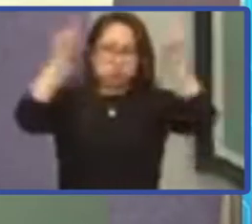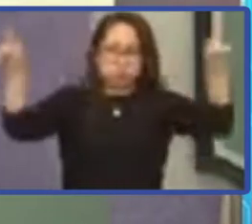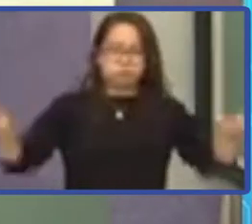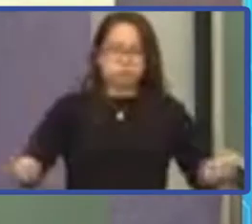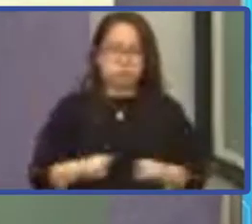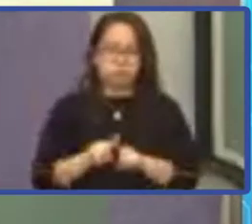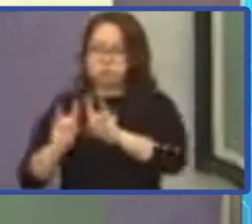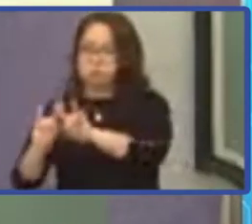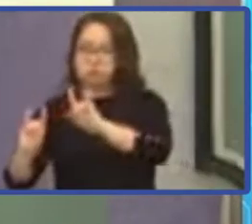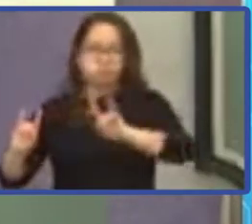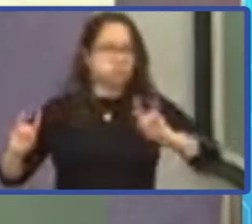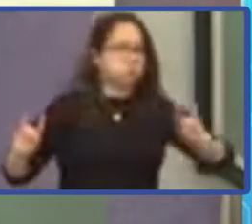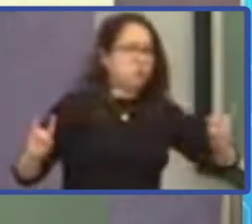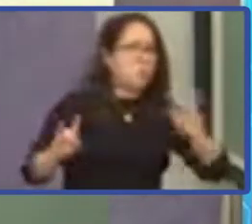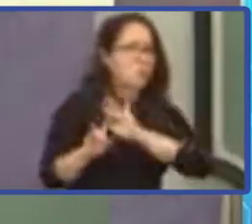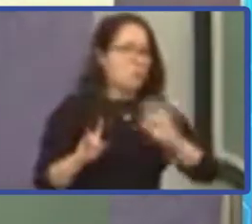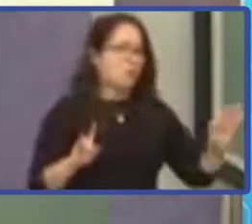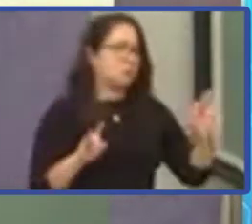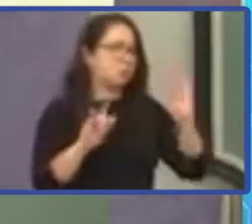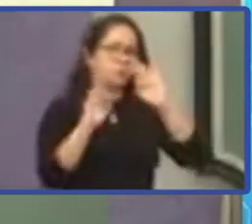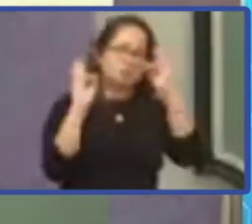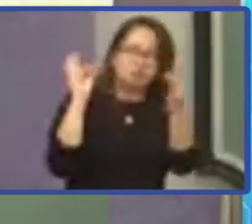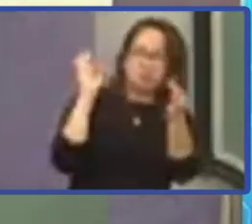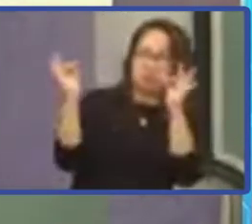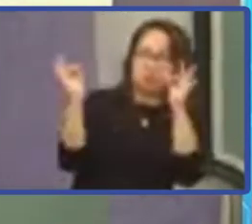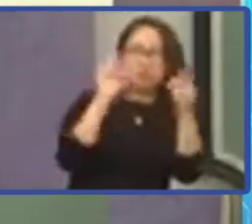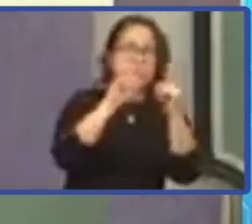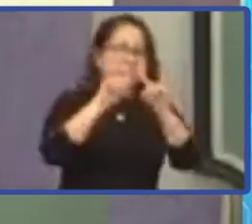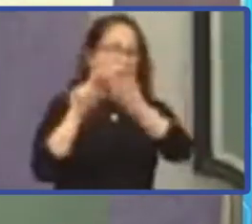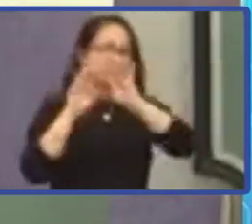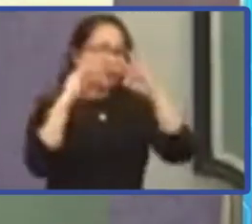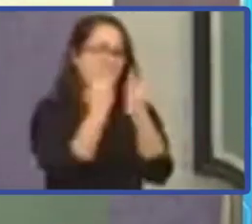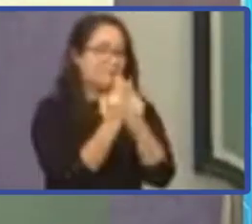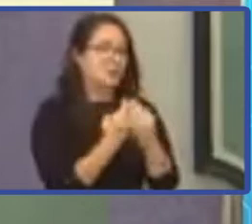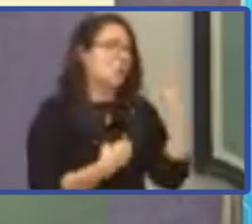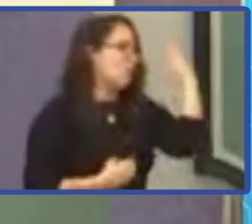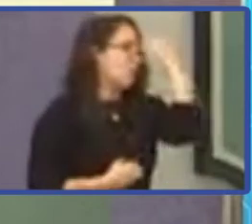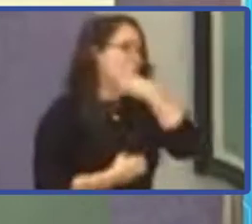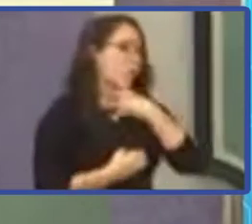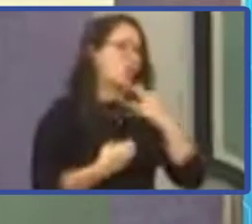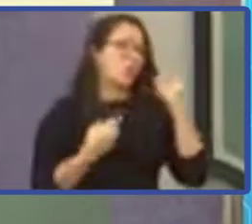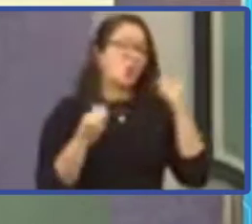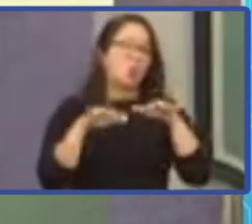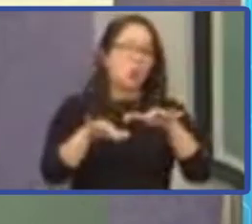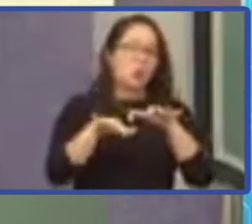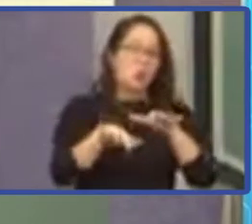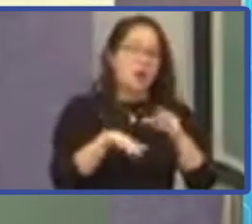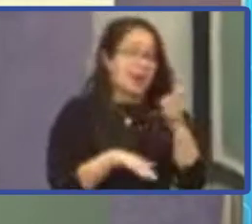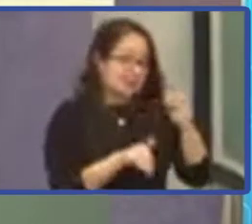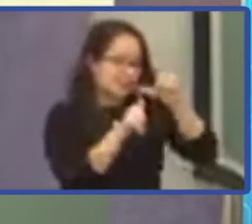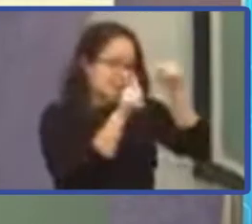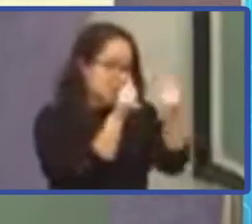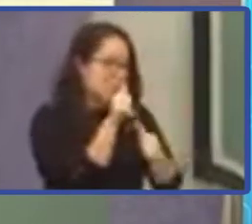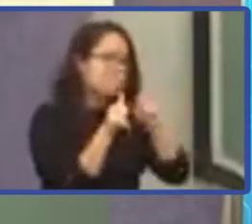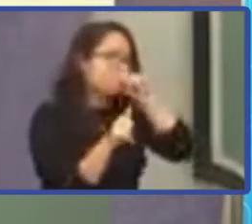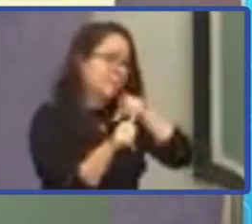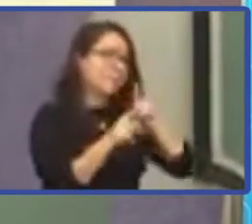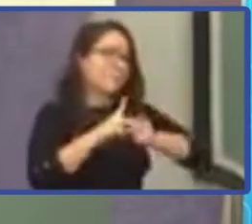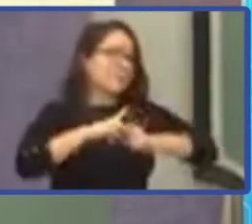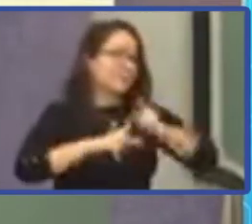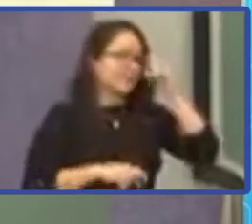simetrías que se pueden ver de diferentes maneras fíjense qué cosa tan hermosa y eso es arte pero también son matemáticas